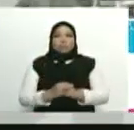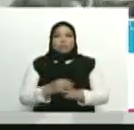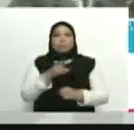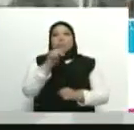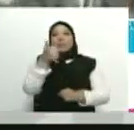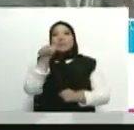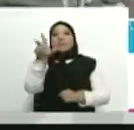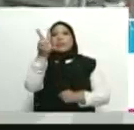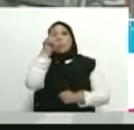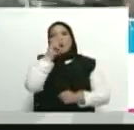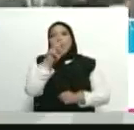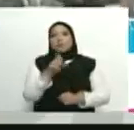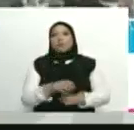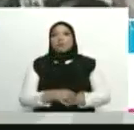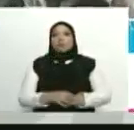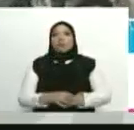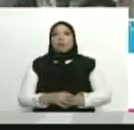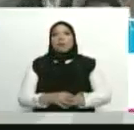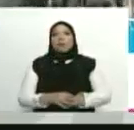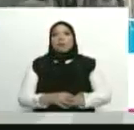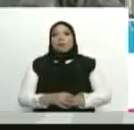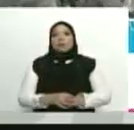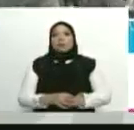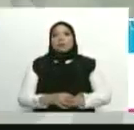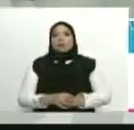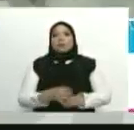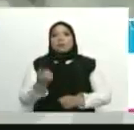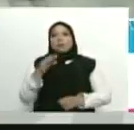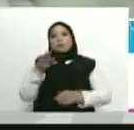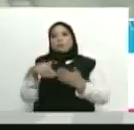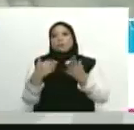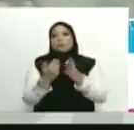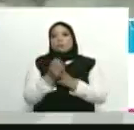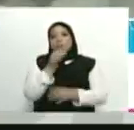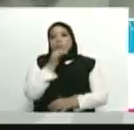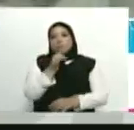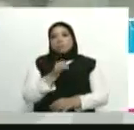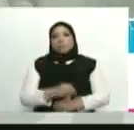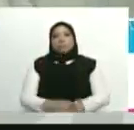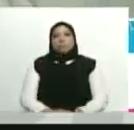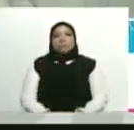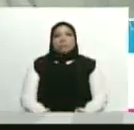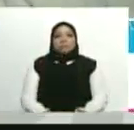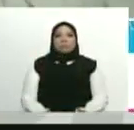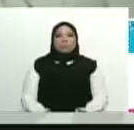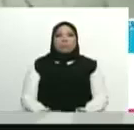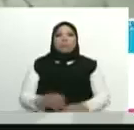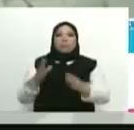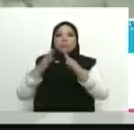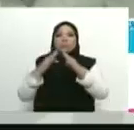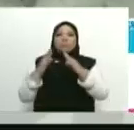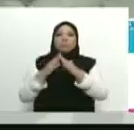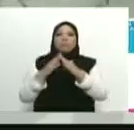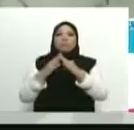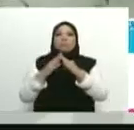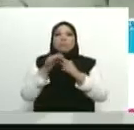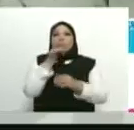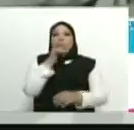13 años, ese año iba a cumplir 14 años, y llegó a mi casa Román